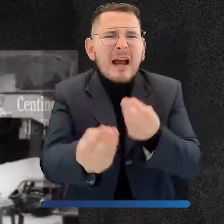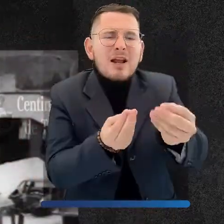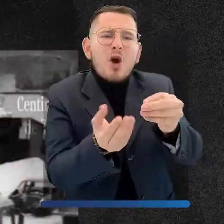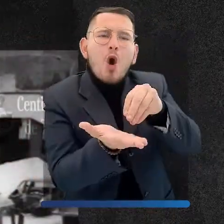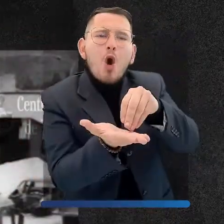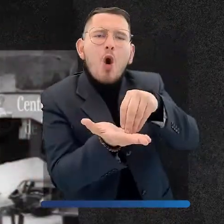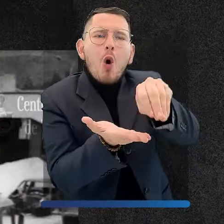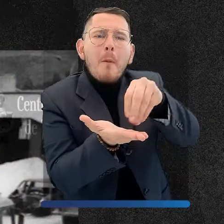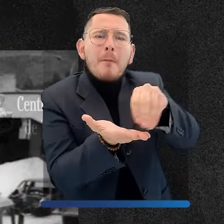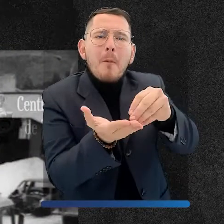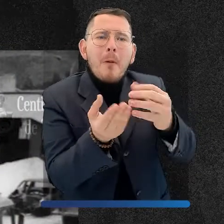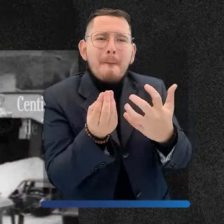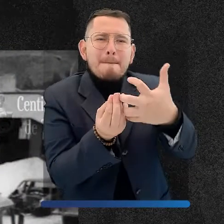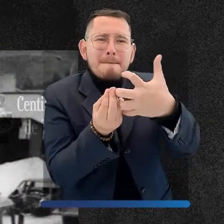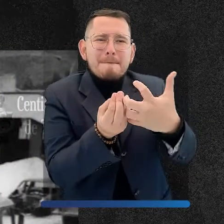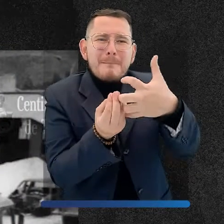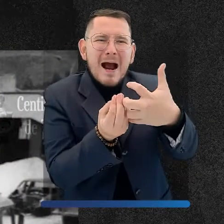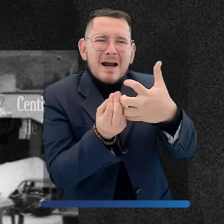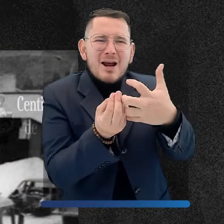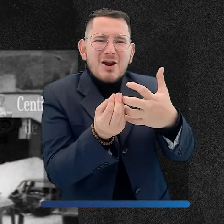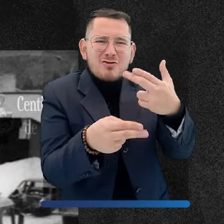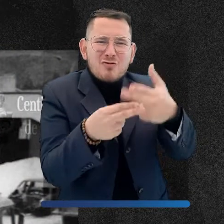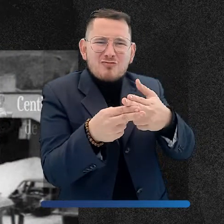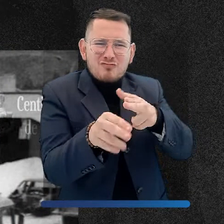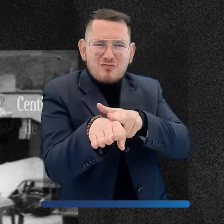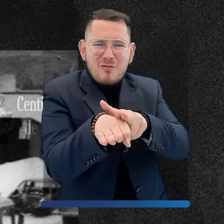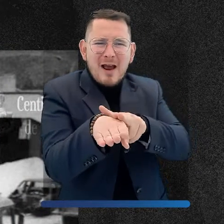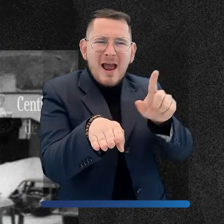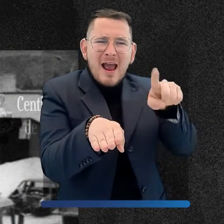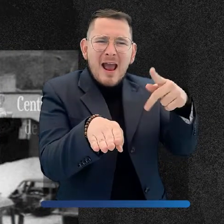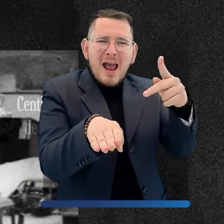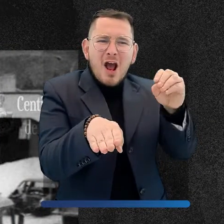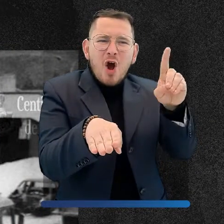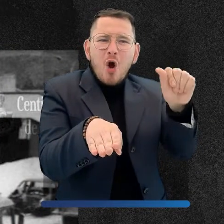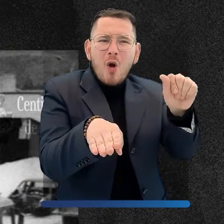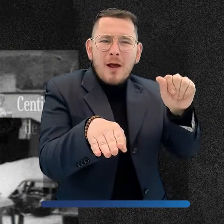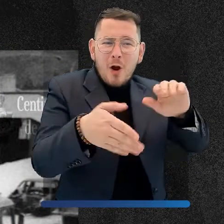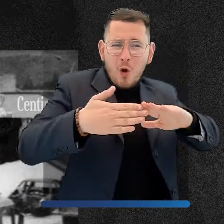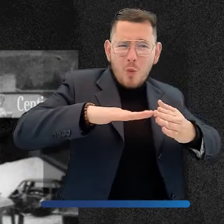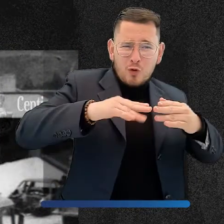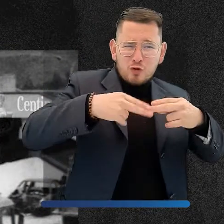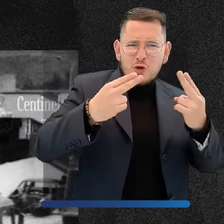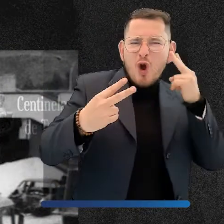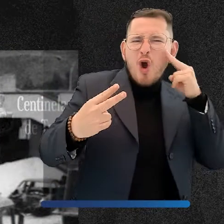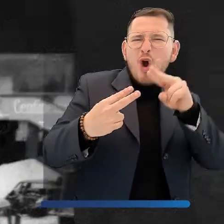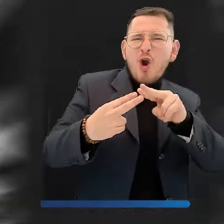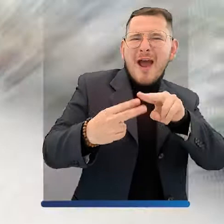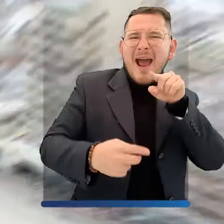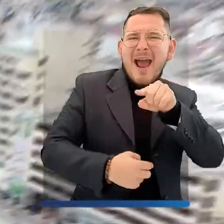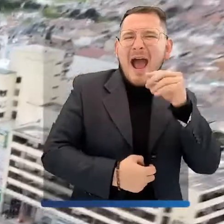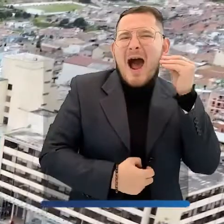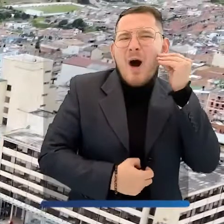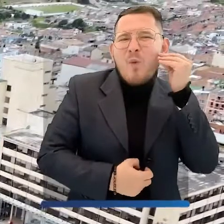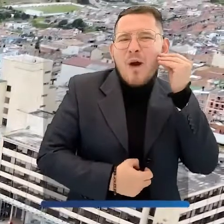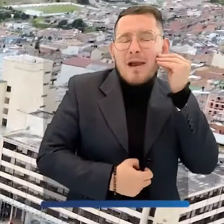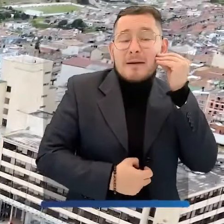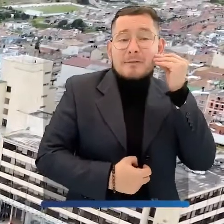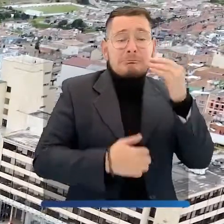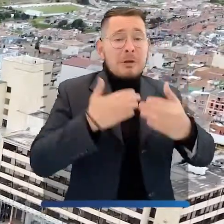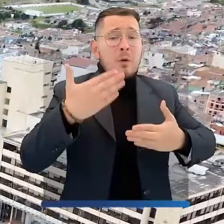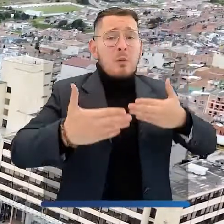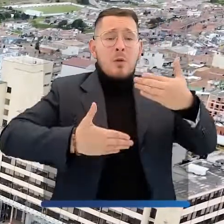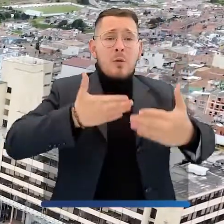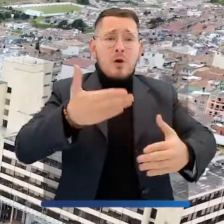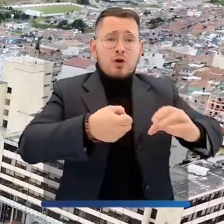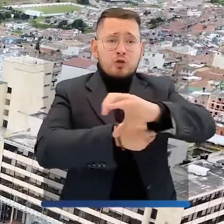la compra de la primera máquina extintora marca Skoda, conocida por la comunidad tunjana como la abuela. Con el continuo